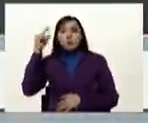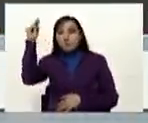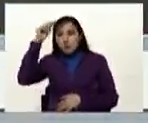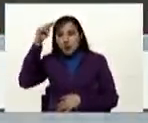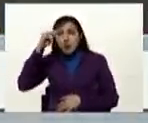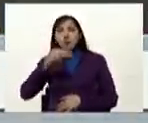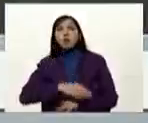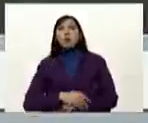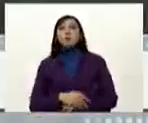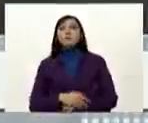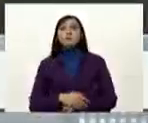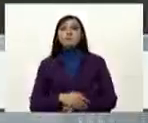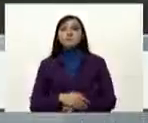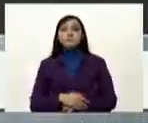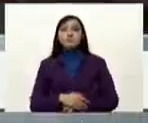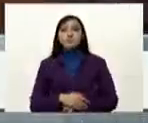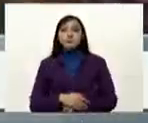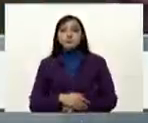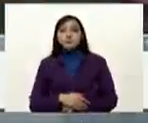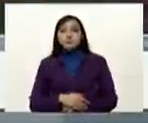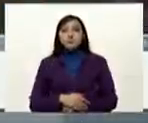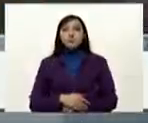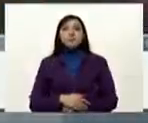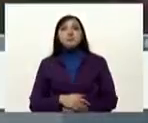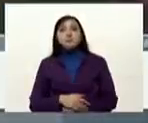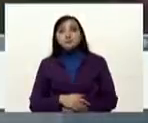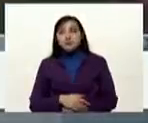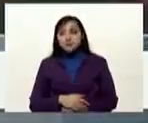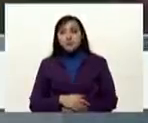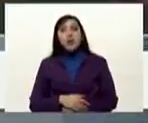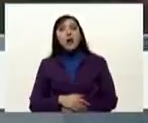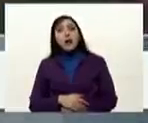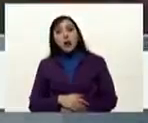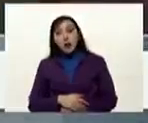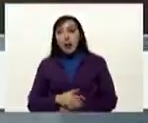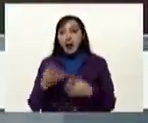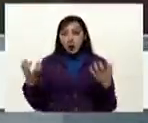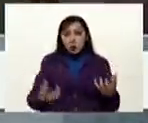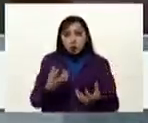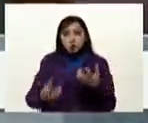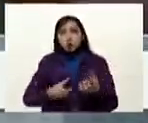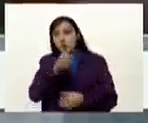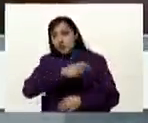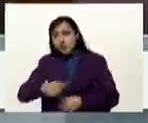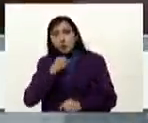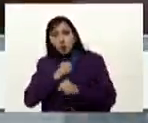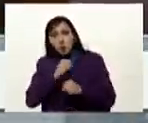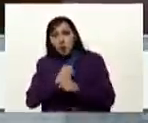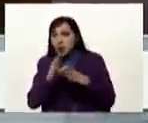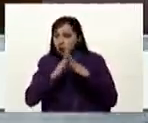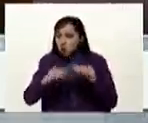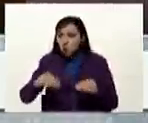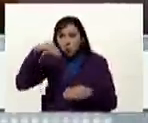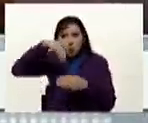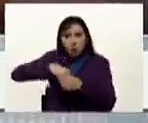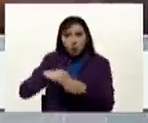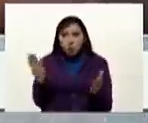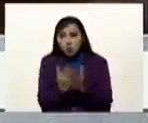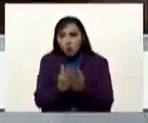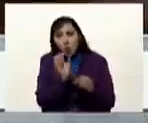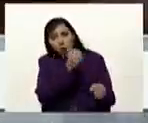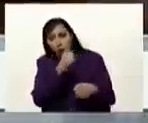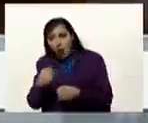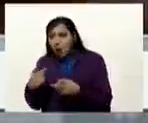profesoras, las madres cuidadoras, las madres cocineras, todo el personal, obrero,